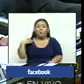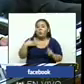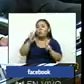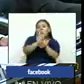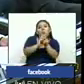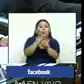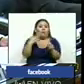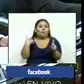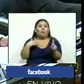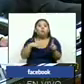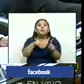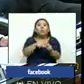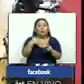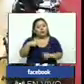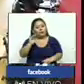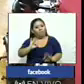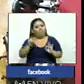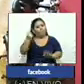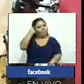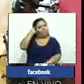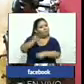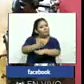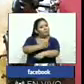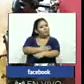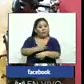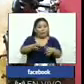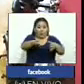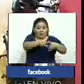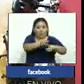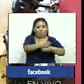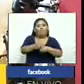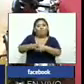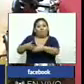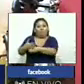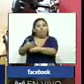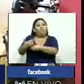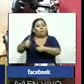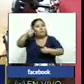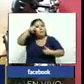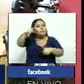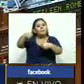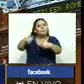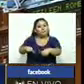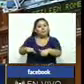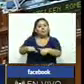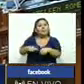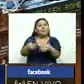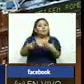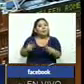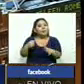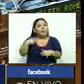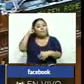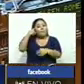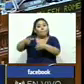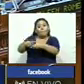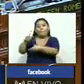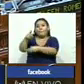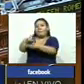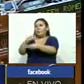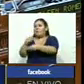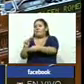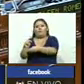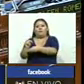acciones ahora se lo piensen. Aunque todas las fracciones legislativas acompañaron en la votación, Concertación Nacional